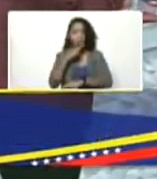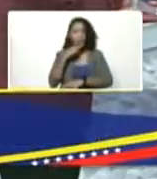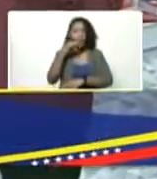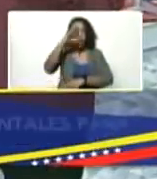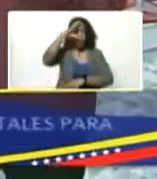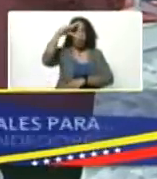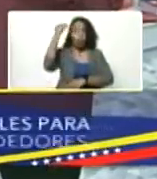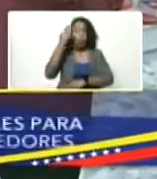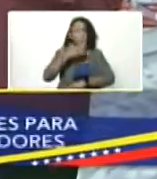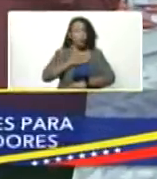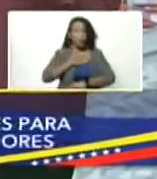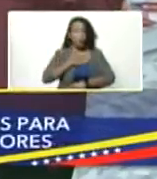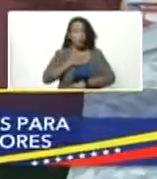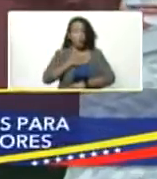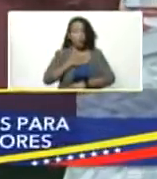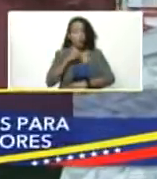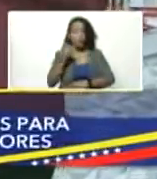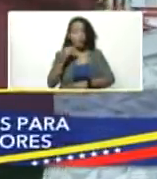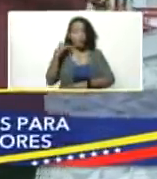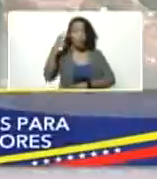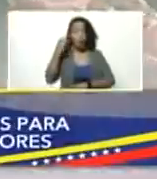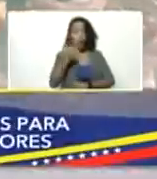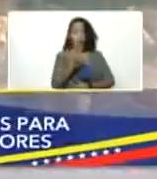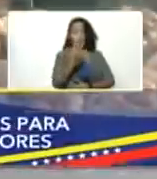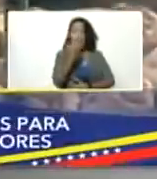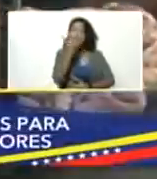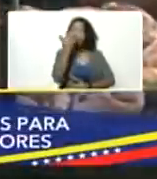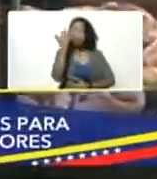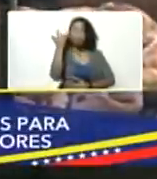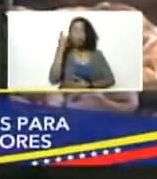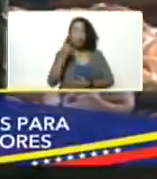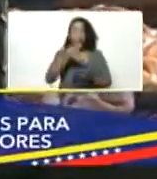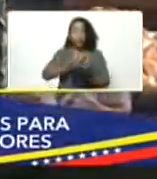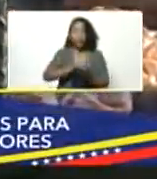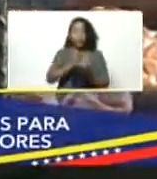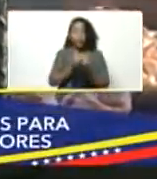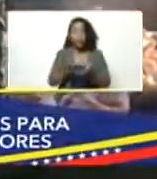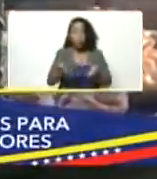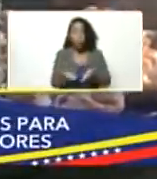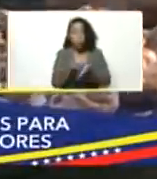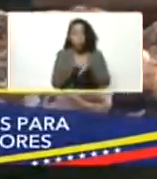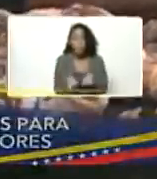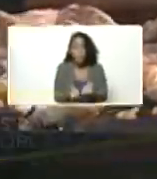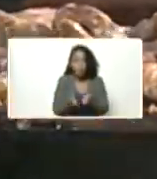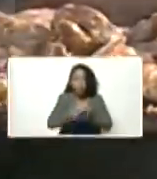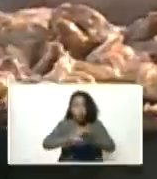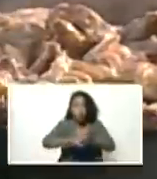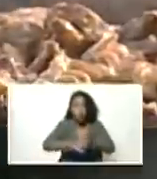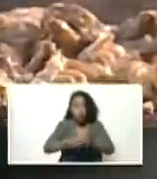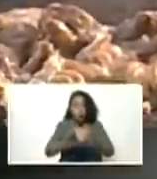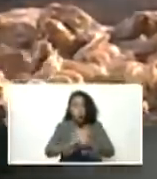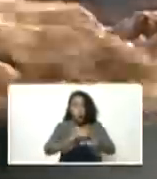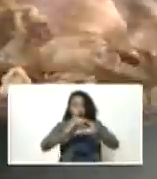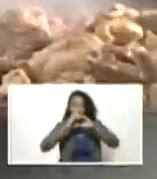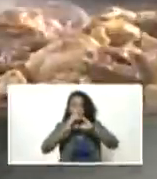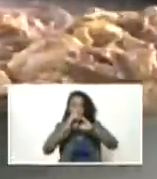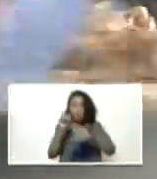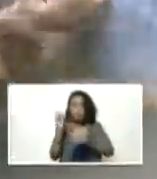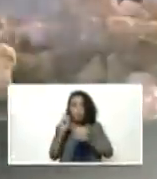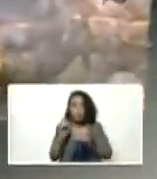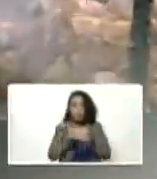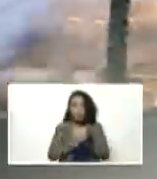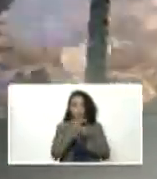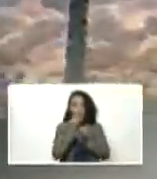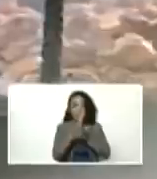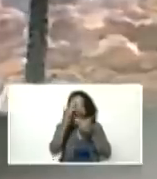mira. Nos tiene loco con el chaguarma que está preparando por allá. ¿Ah? Bueno, mis saludos a las